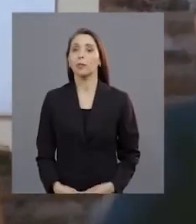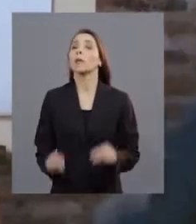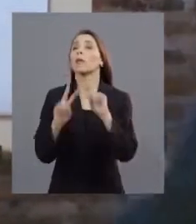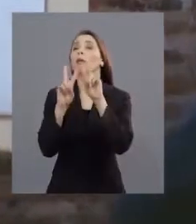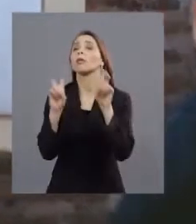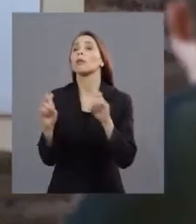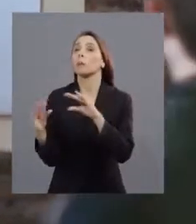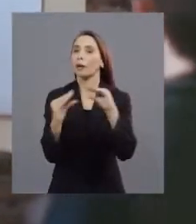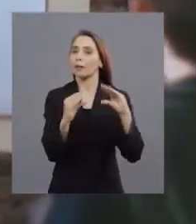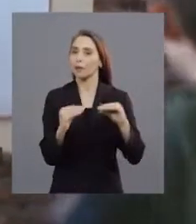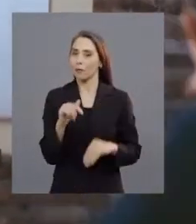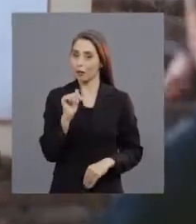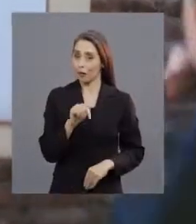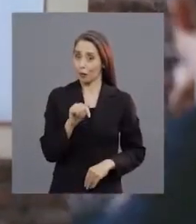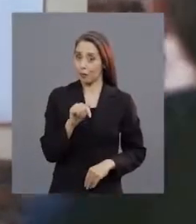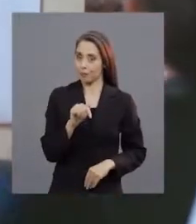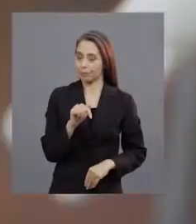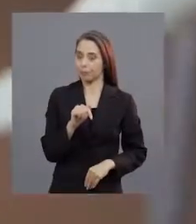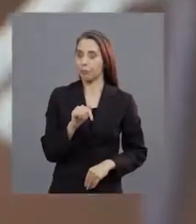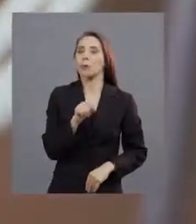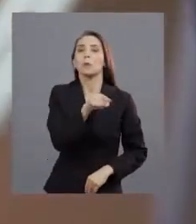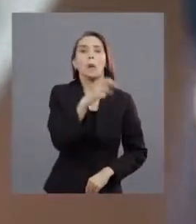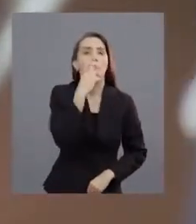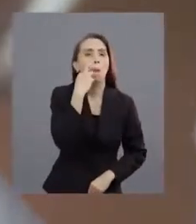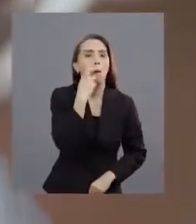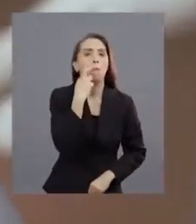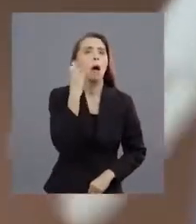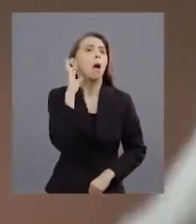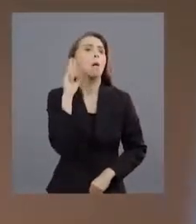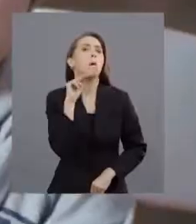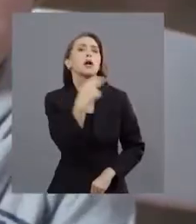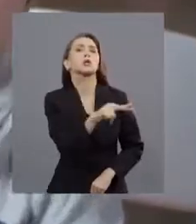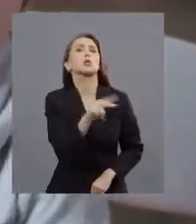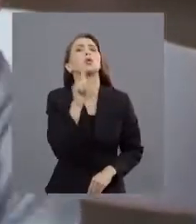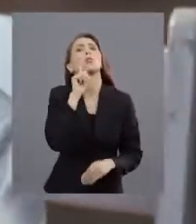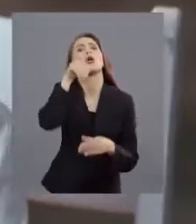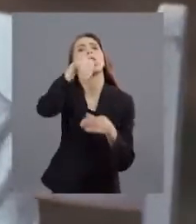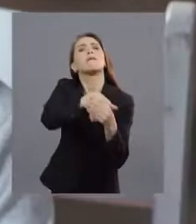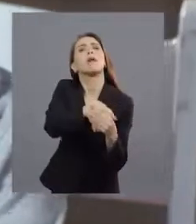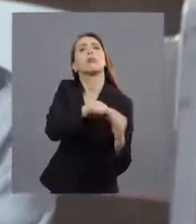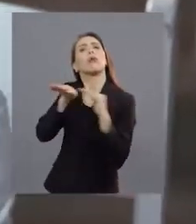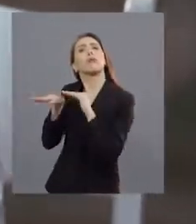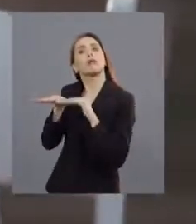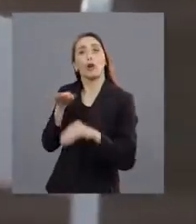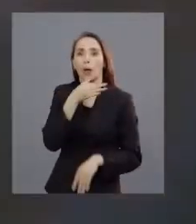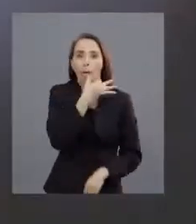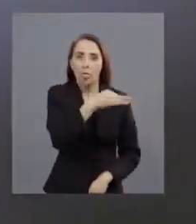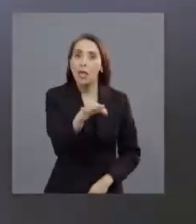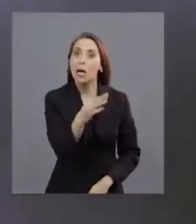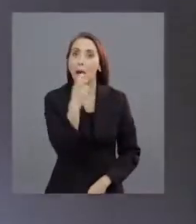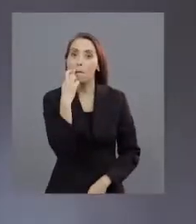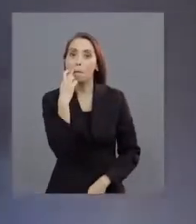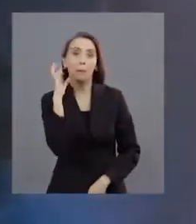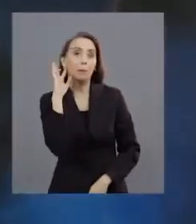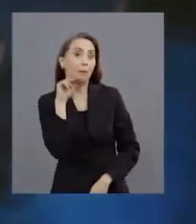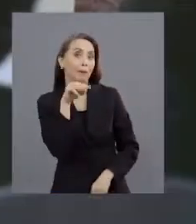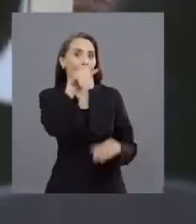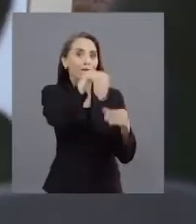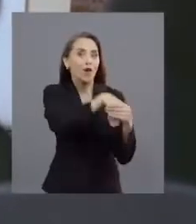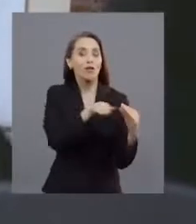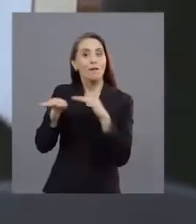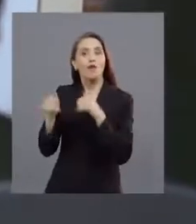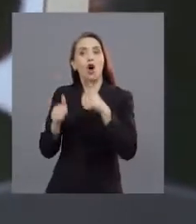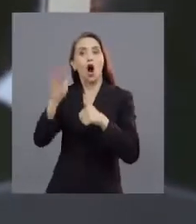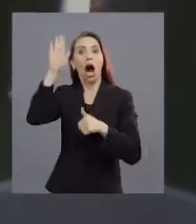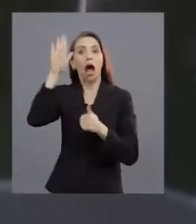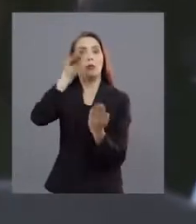El tema de hoy, ¿por quién deben votar sus padres? Pues bien, dígale a sus padres que deben votar por el candidato que